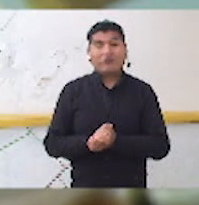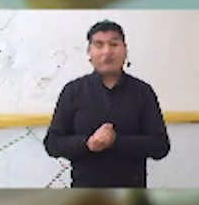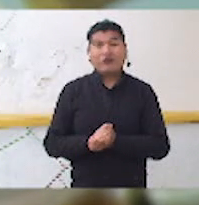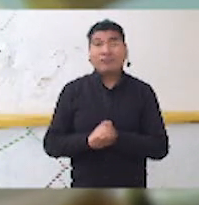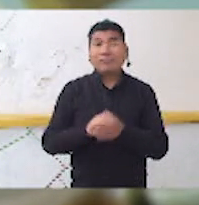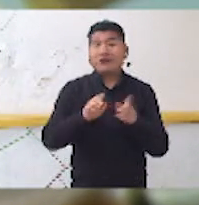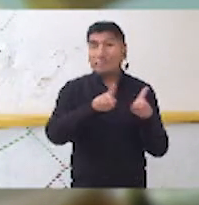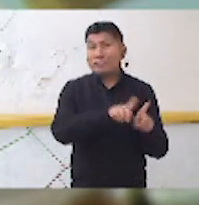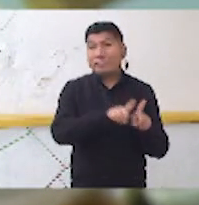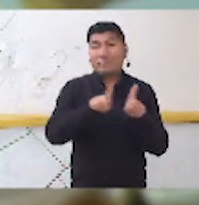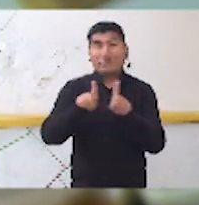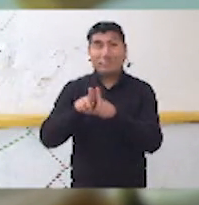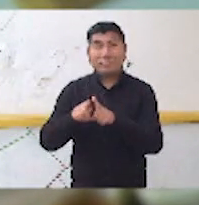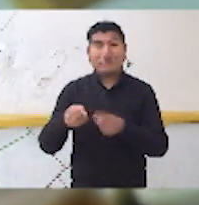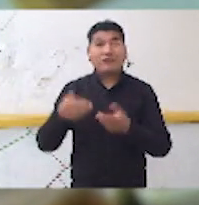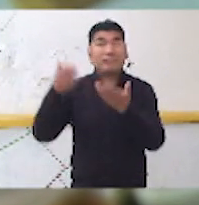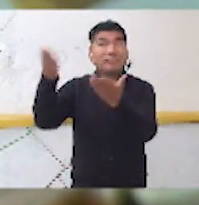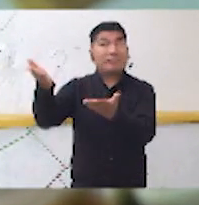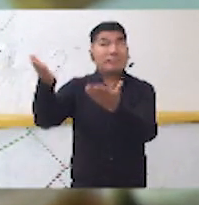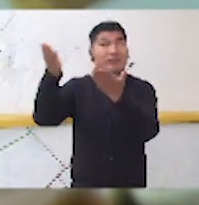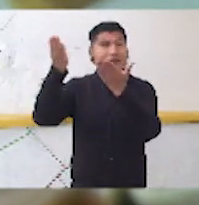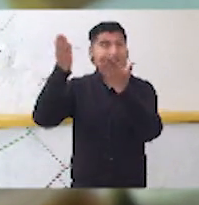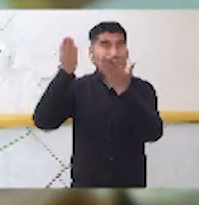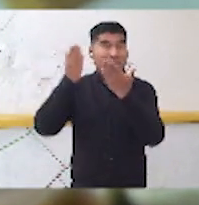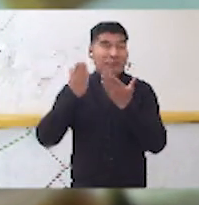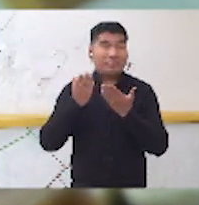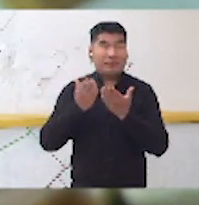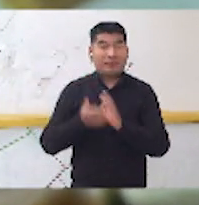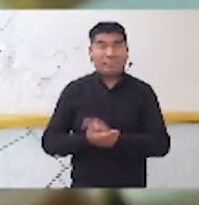Santo, huya para